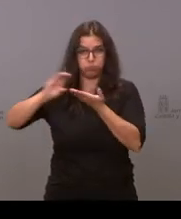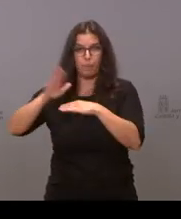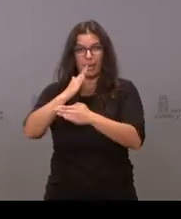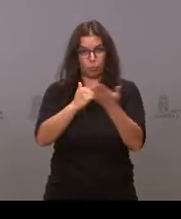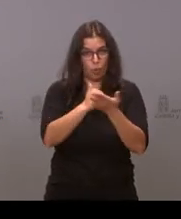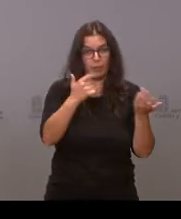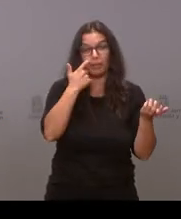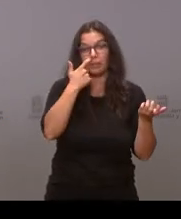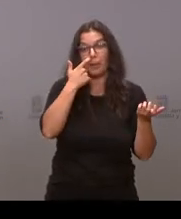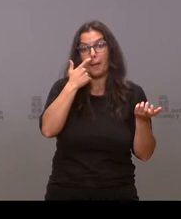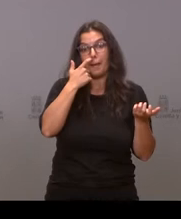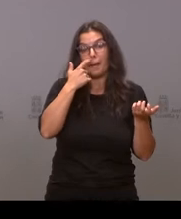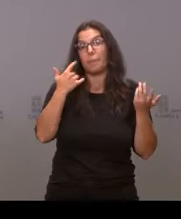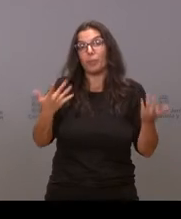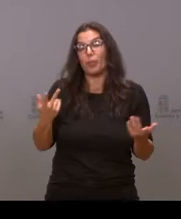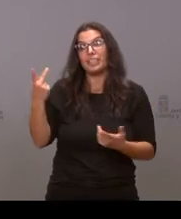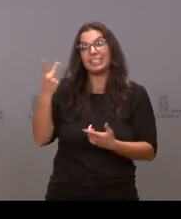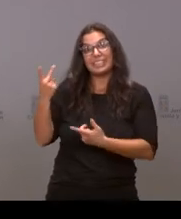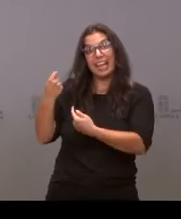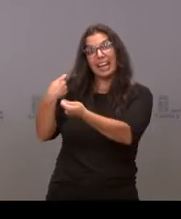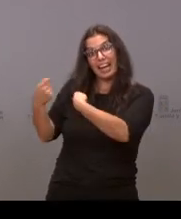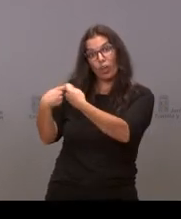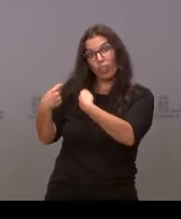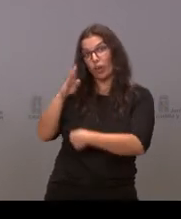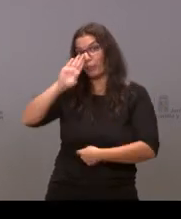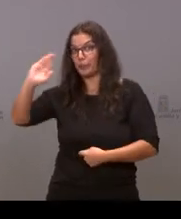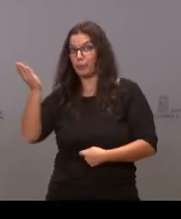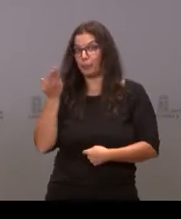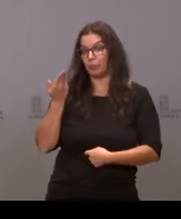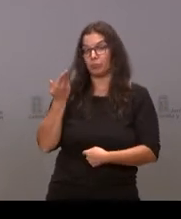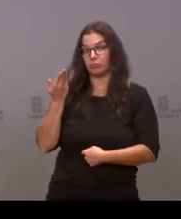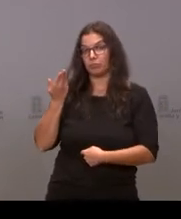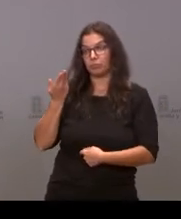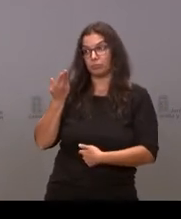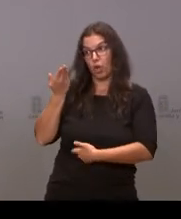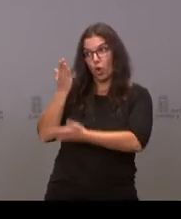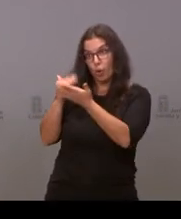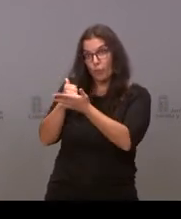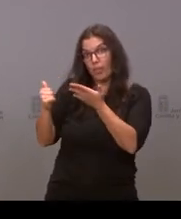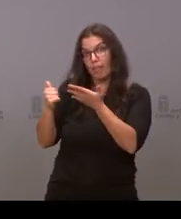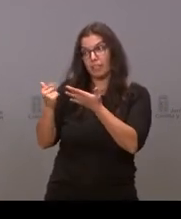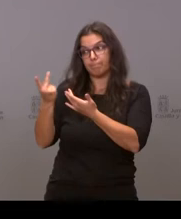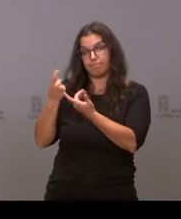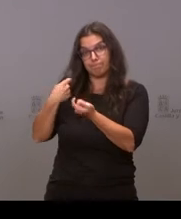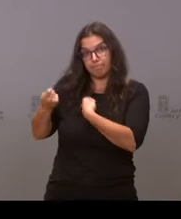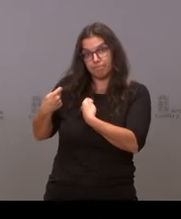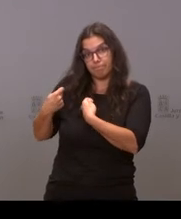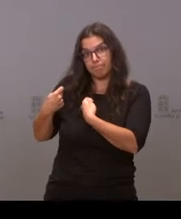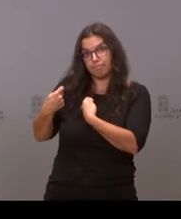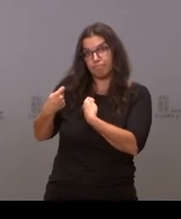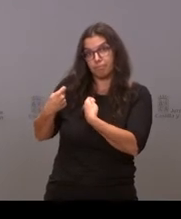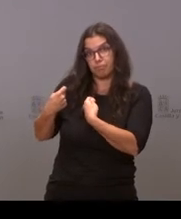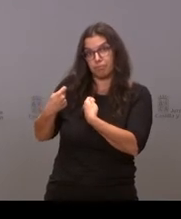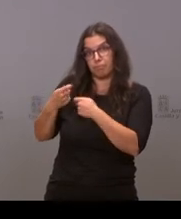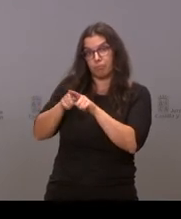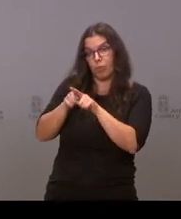inaceptable el que haya negociaciones bilaterales con comunidades autónomas que se hagan a espaldas del resto